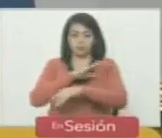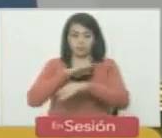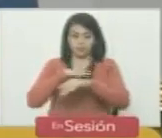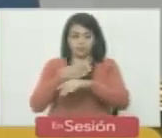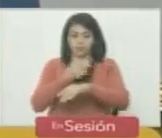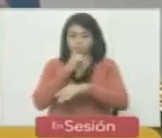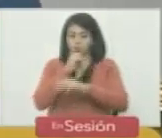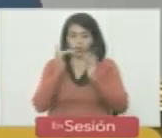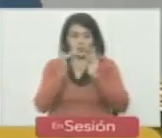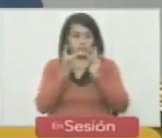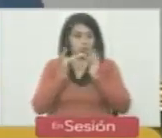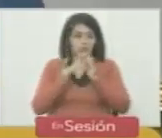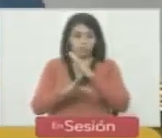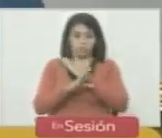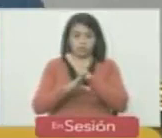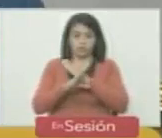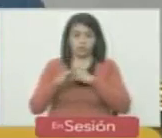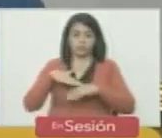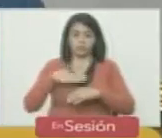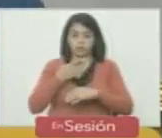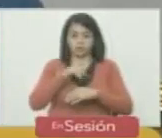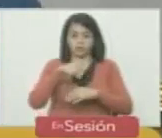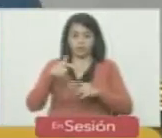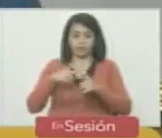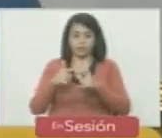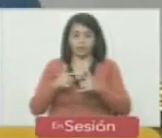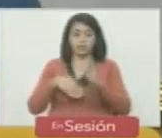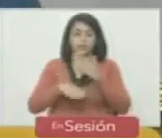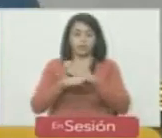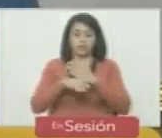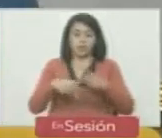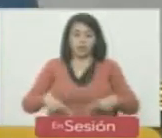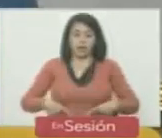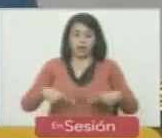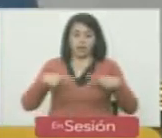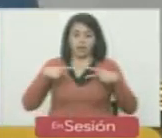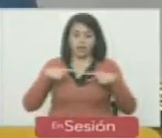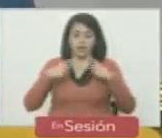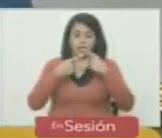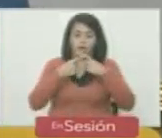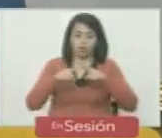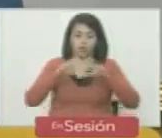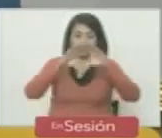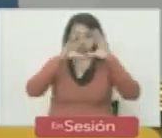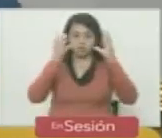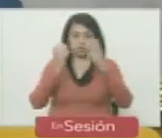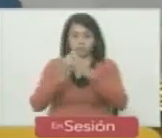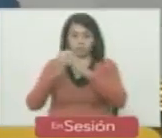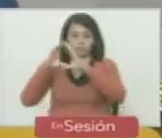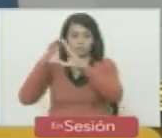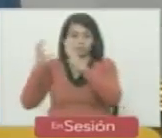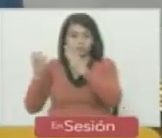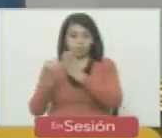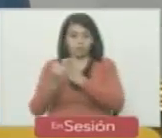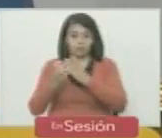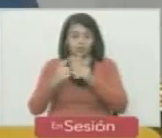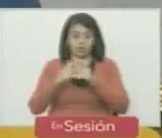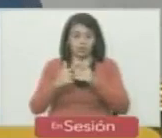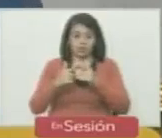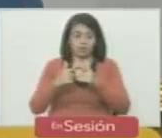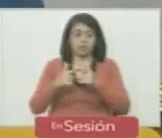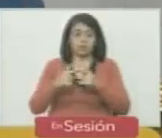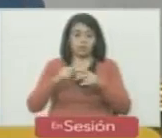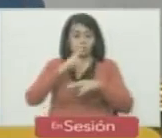tenido contacto aún con posibles civilizaciones o vidas en otros planetas de este